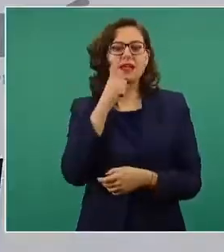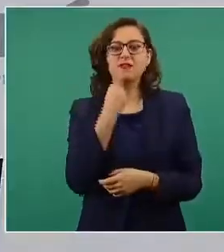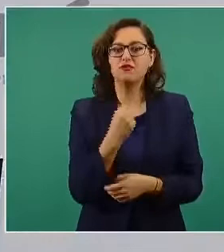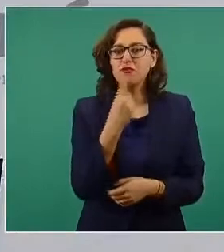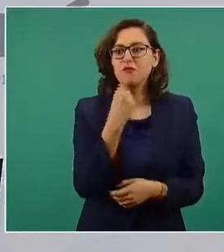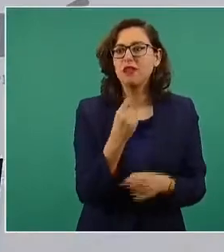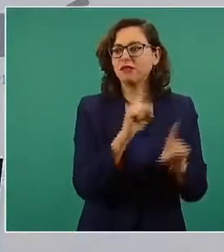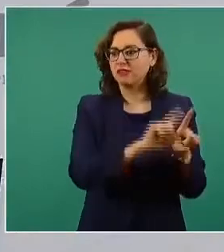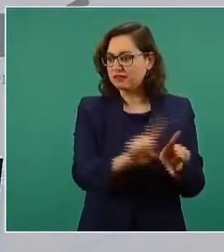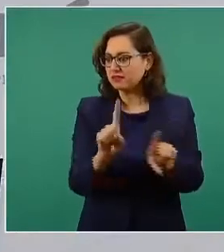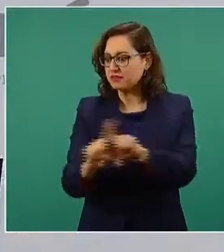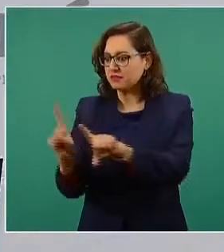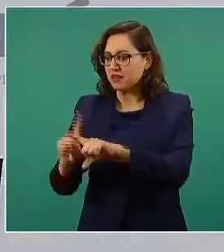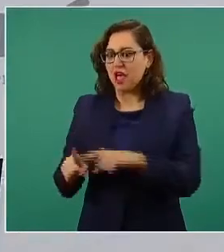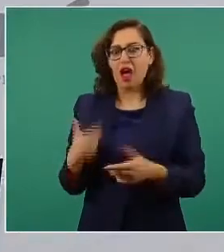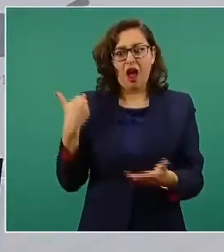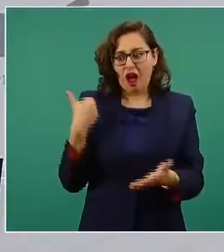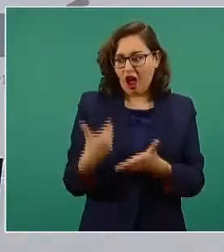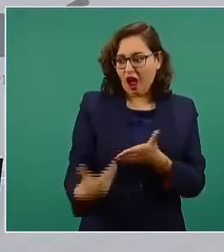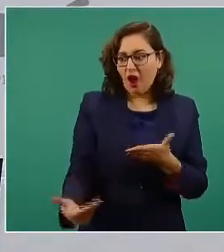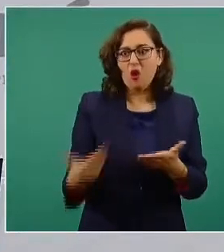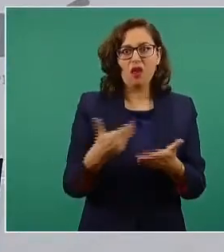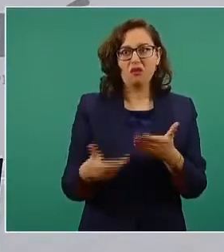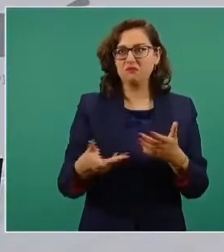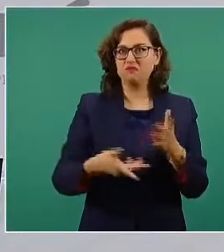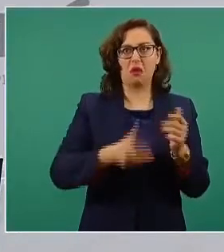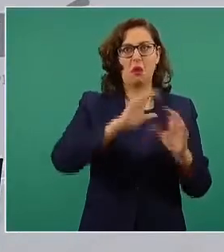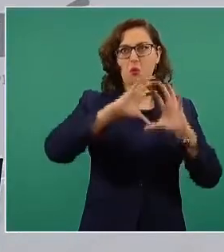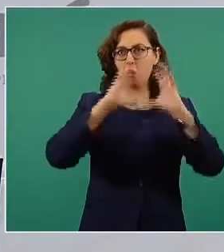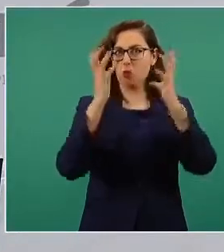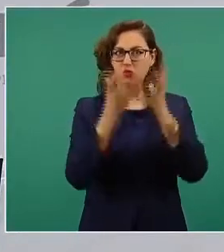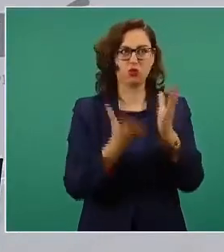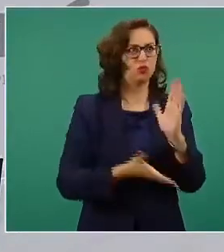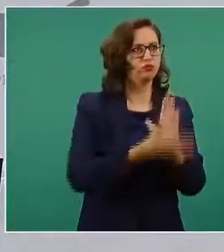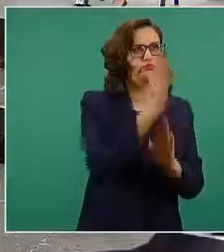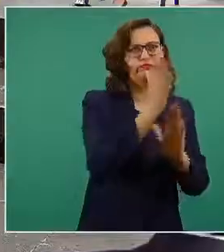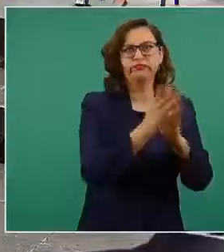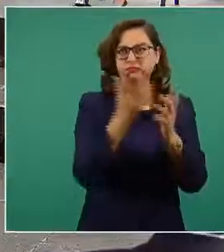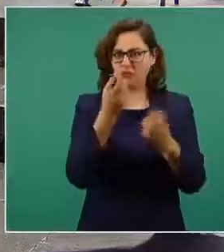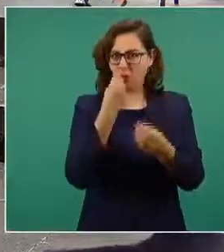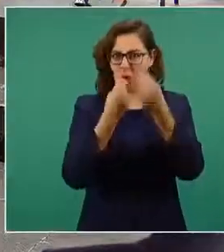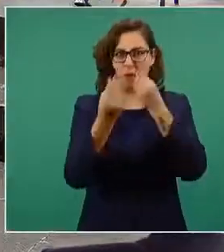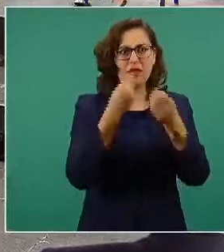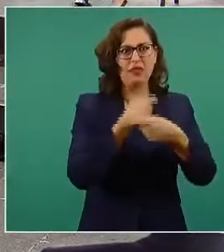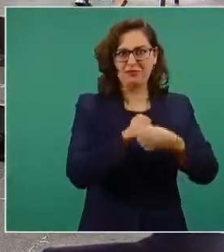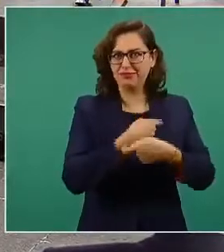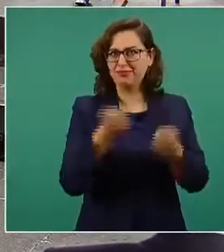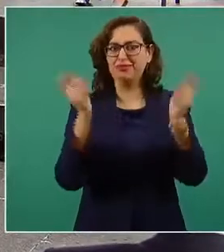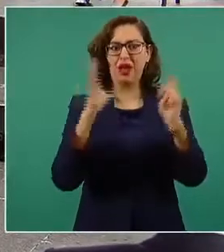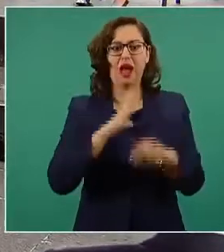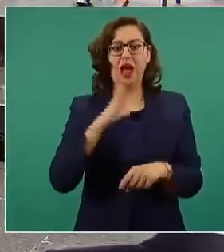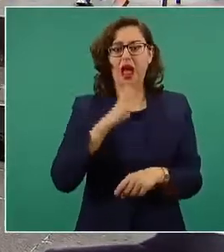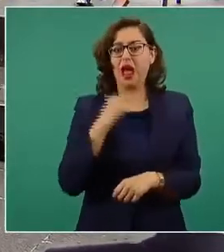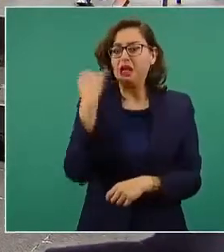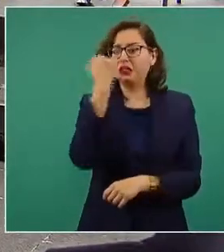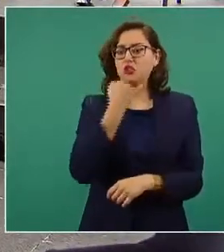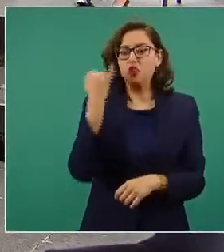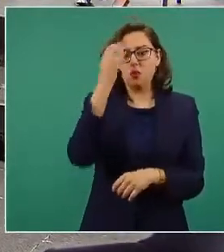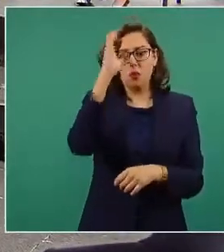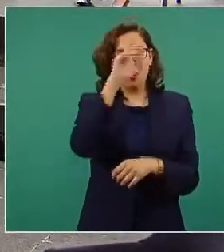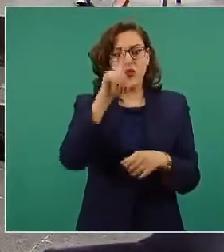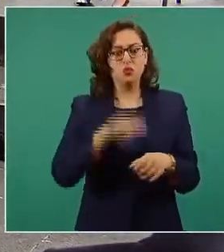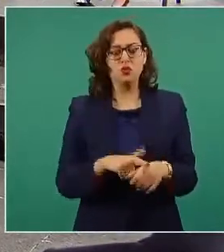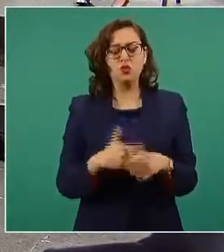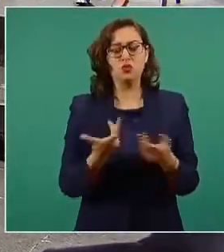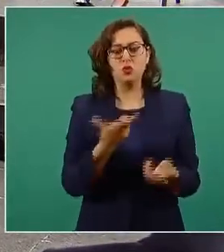y sostienen la cultura gastronómica de diversas naciones, que nos dejó sus lenguas, sus culturas vivas. Hace 7